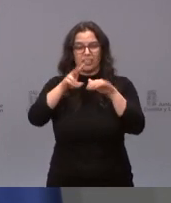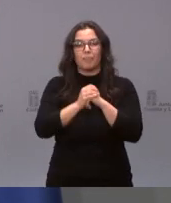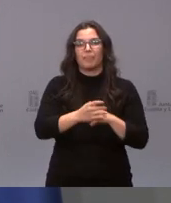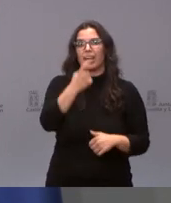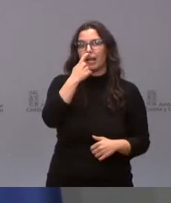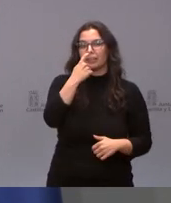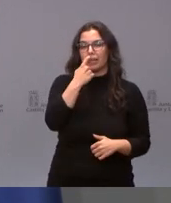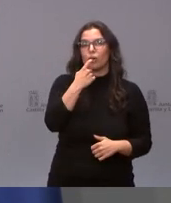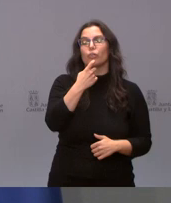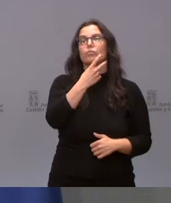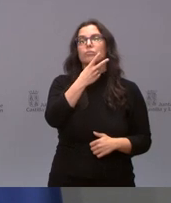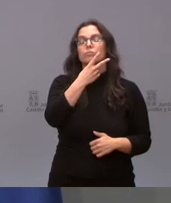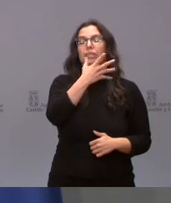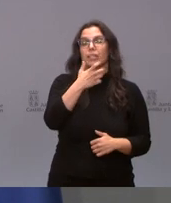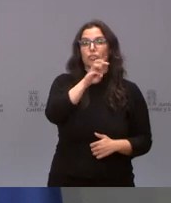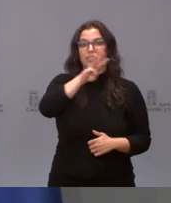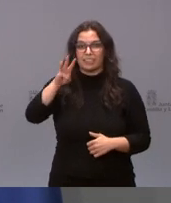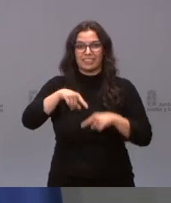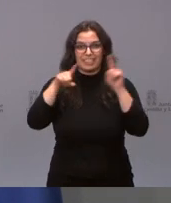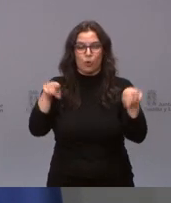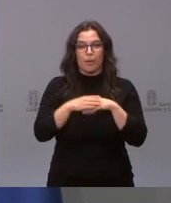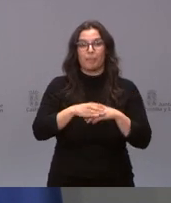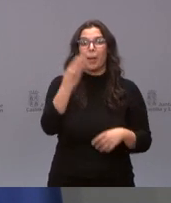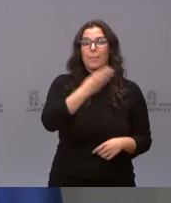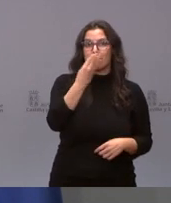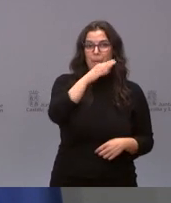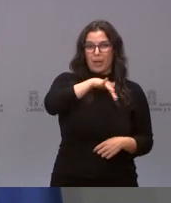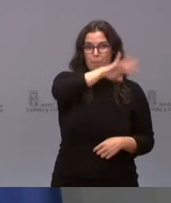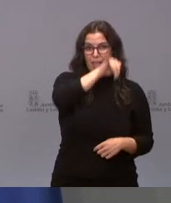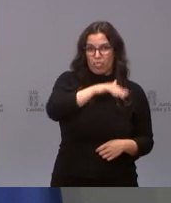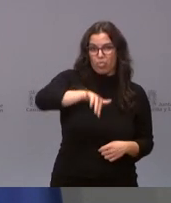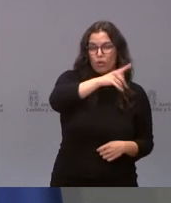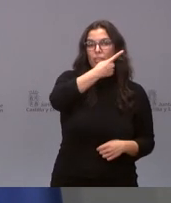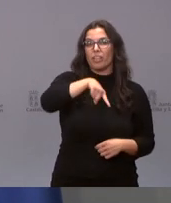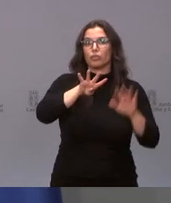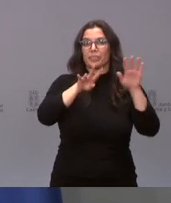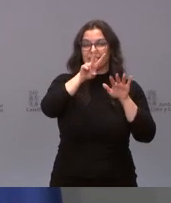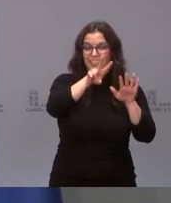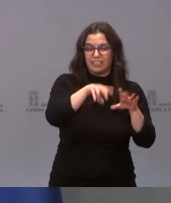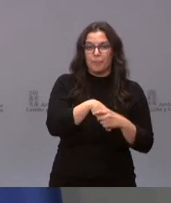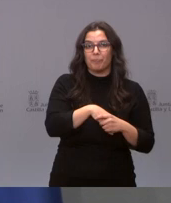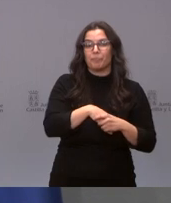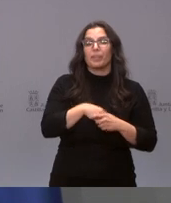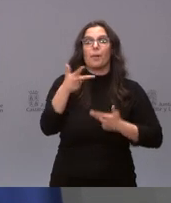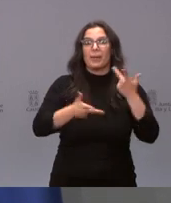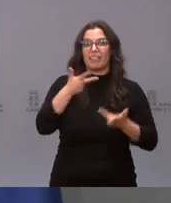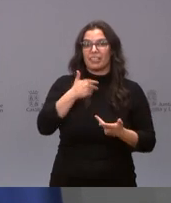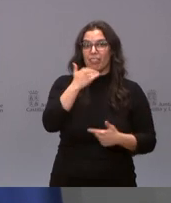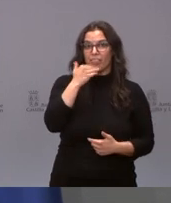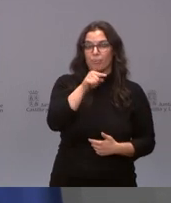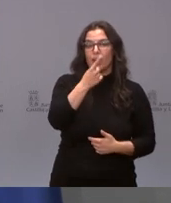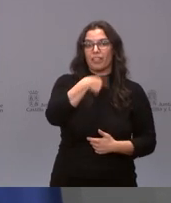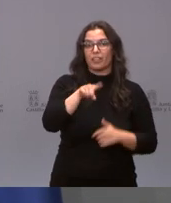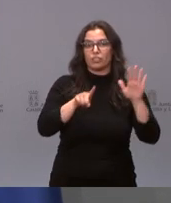533 en segovia bembibre en el bierzo que es 197 benavente en zamora